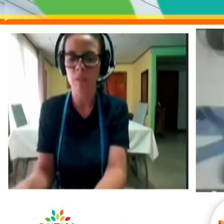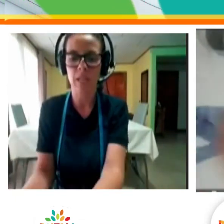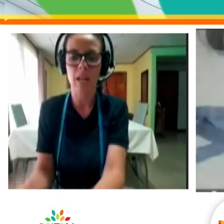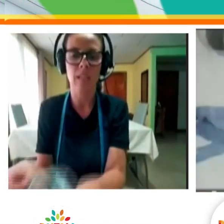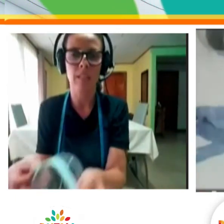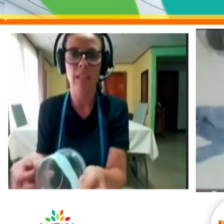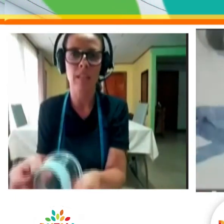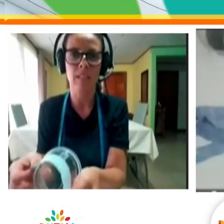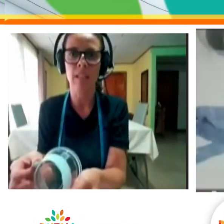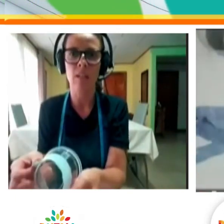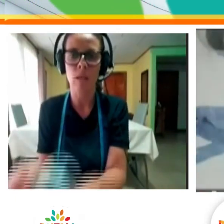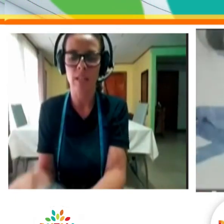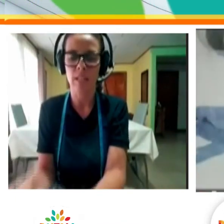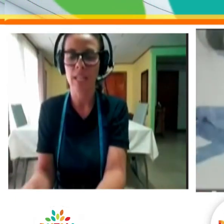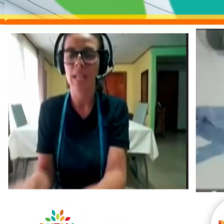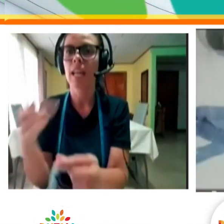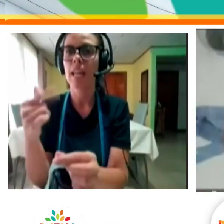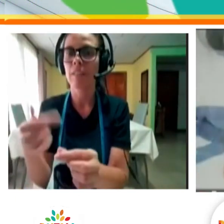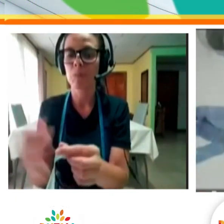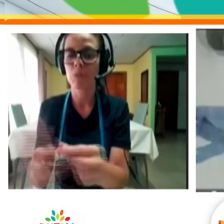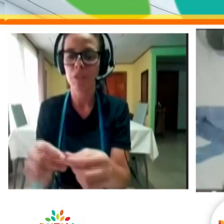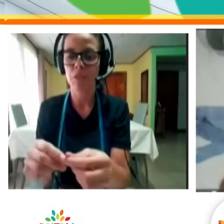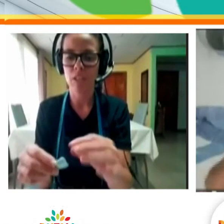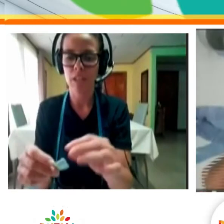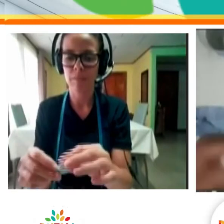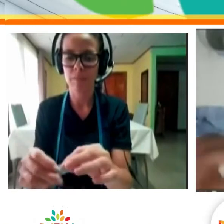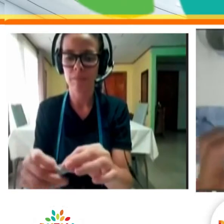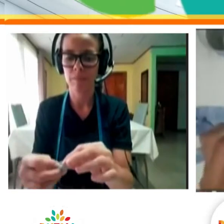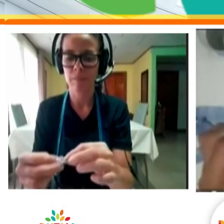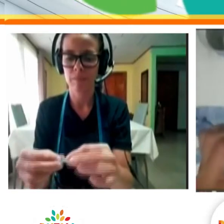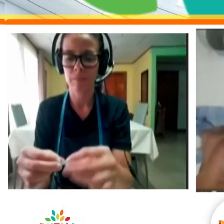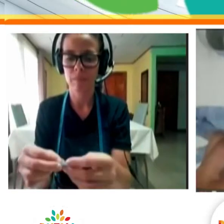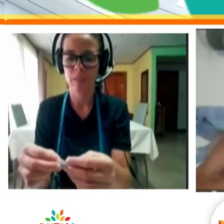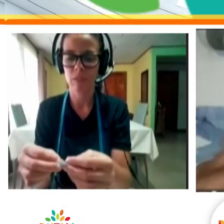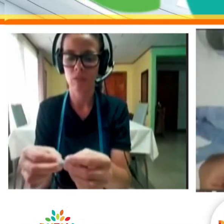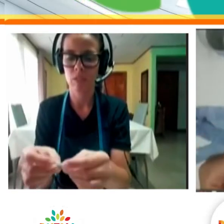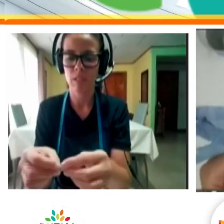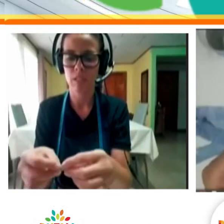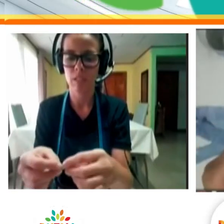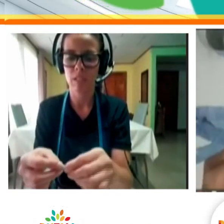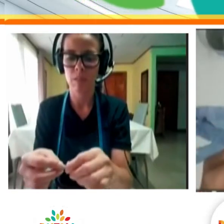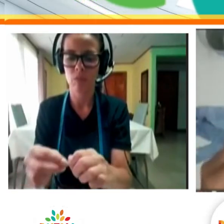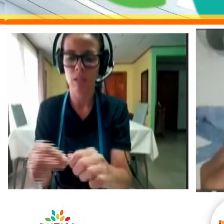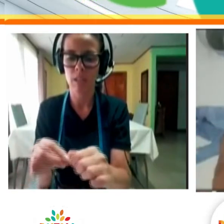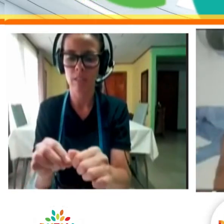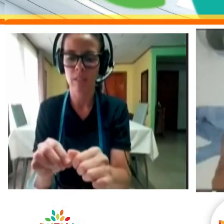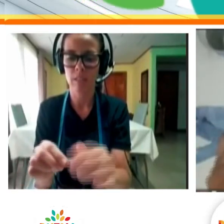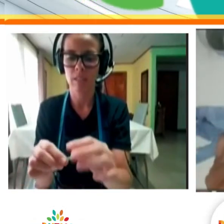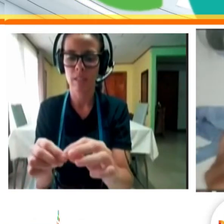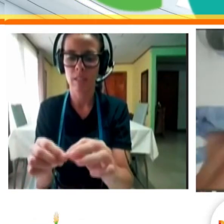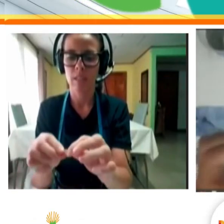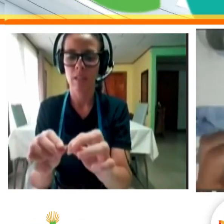vamos a pegar la tela así tal cual, la vamos a enrollar. Entonces iniciamos acá,